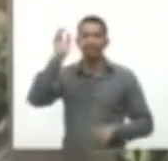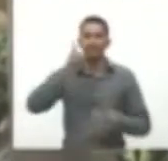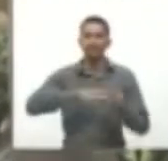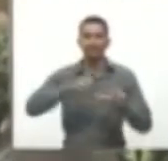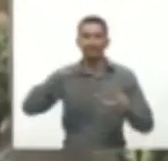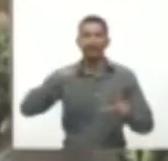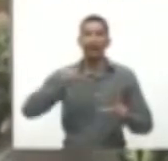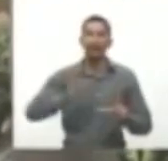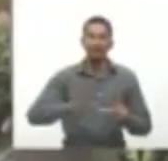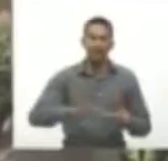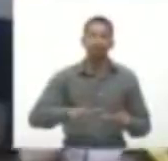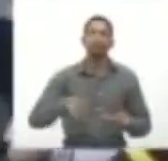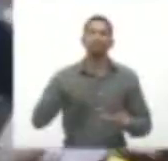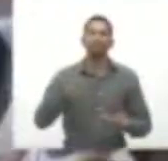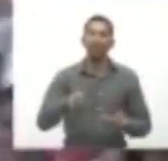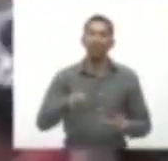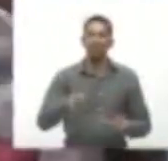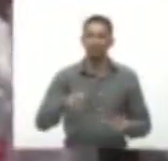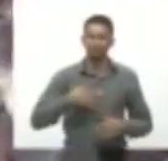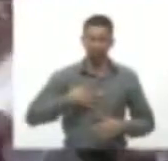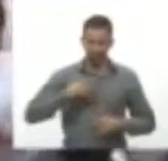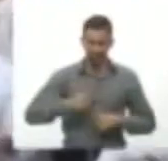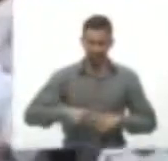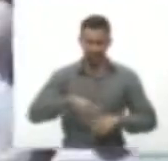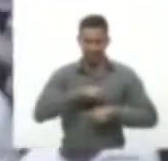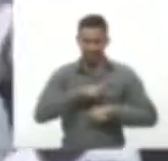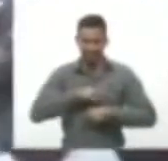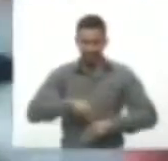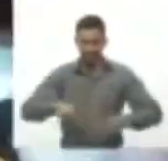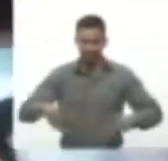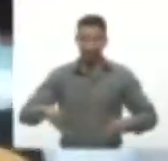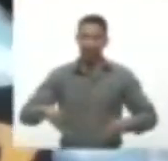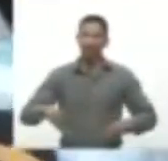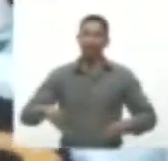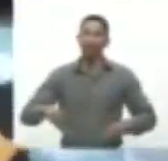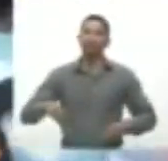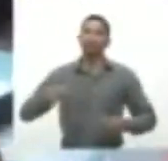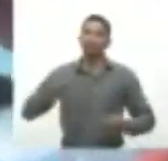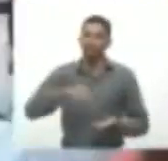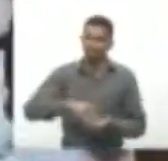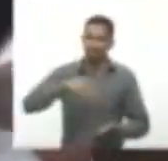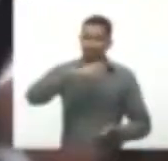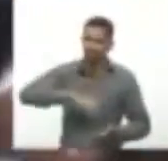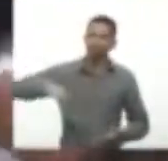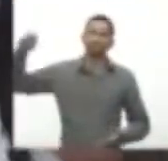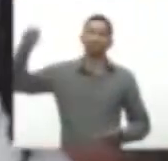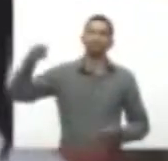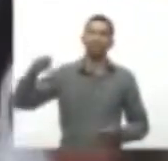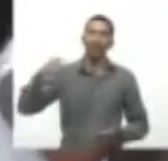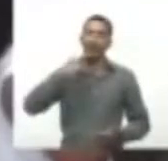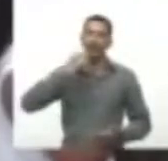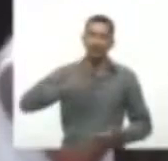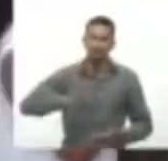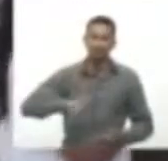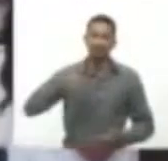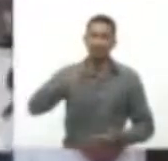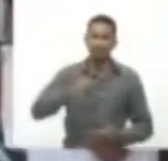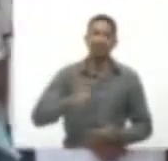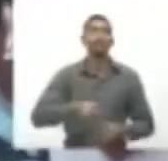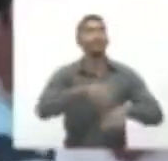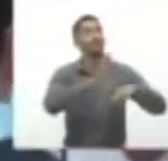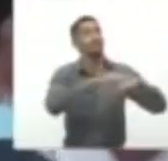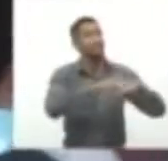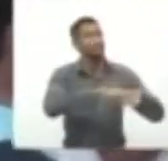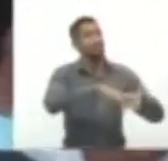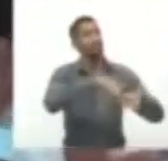por restitución de tierras. Mujeres víctimas de violencia y defensoras de derechos humanos reclamaron a las autoridades pronunciamiento ante los